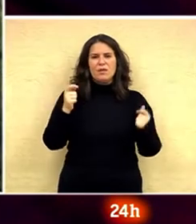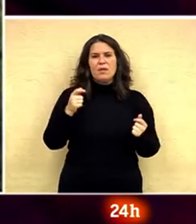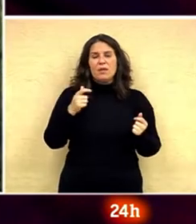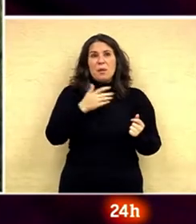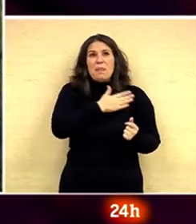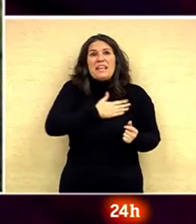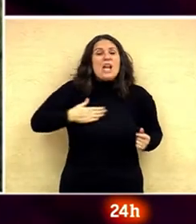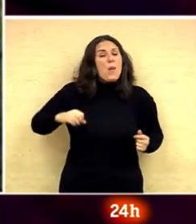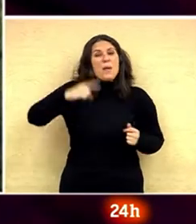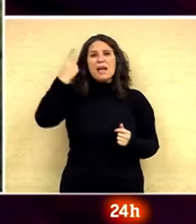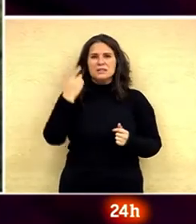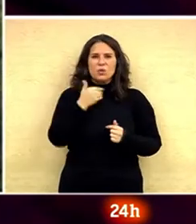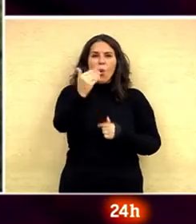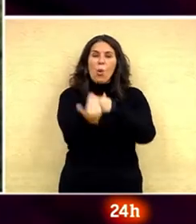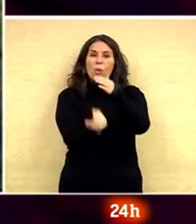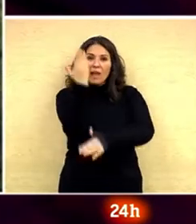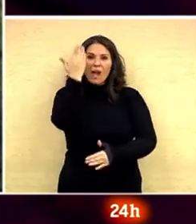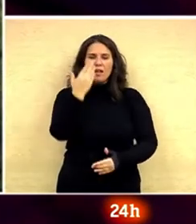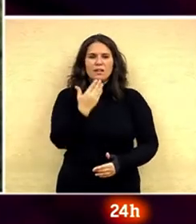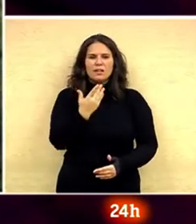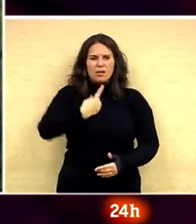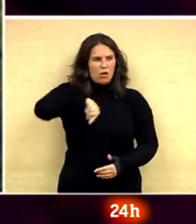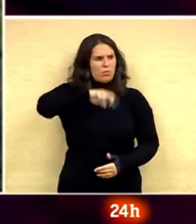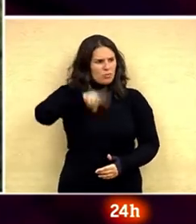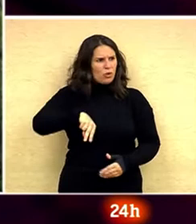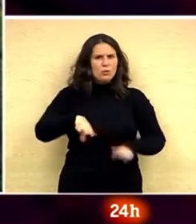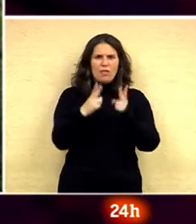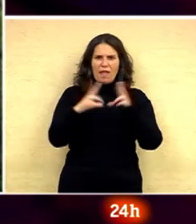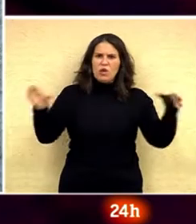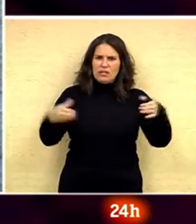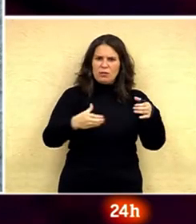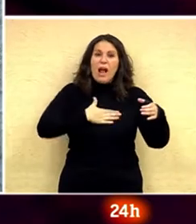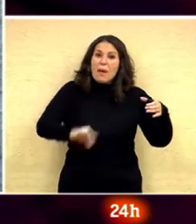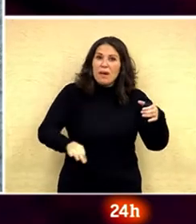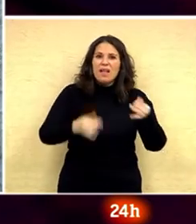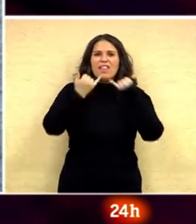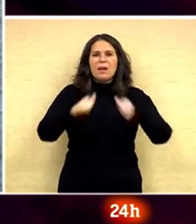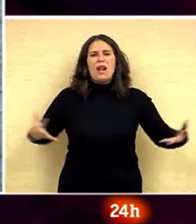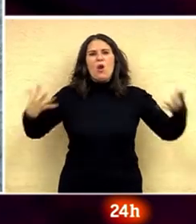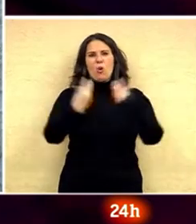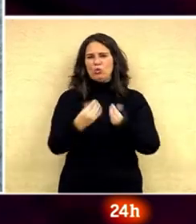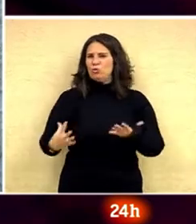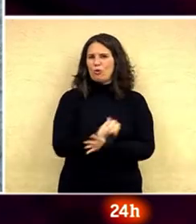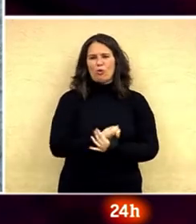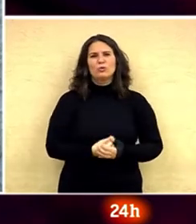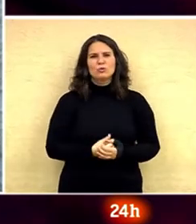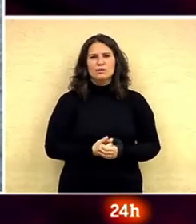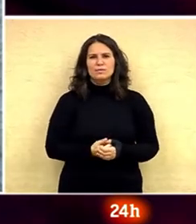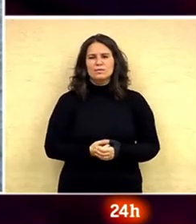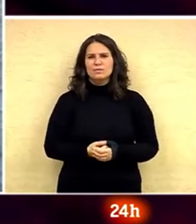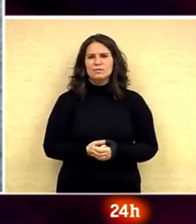que algún día seamos capaces, como sociedad, colectivamente, de celebrarlo todos juntos.